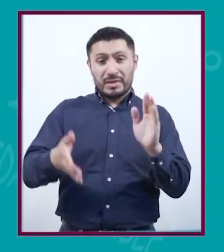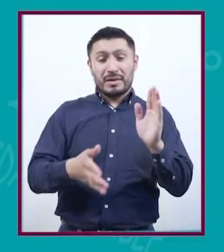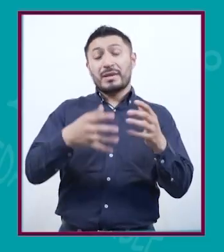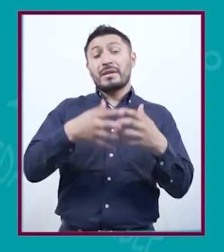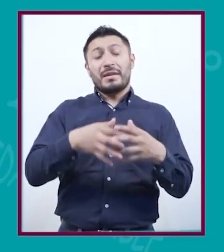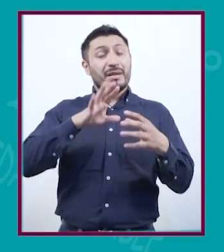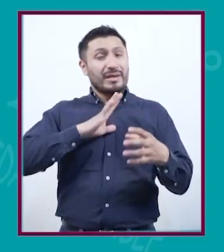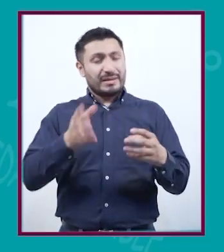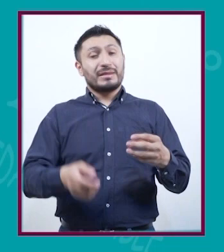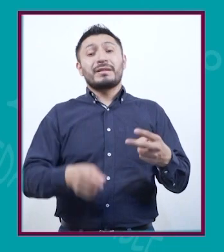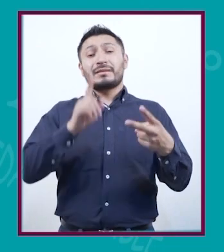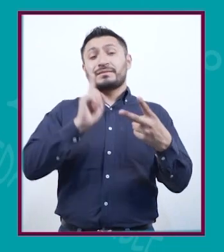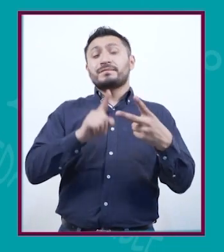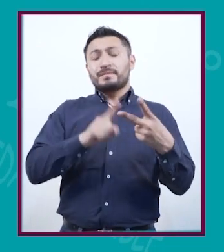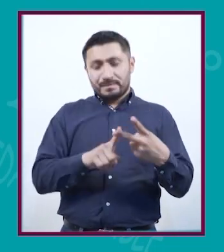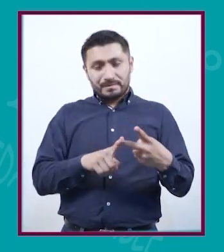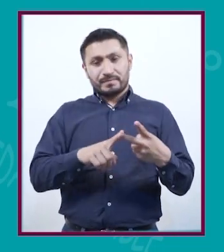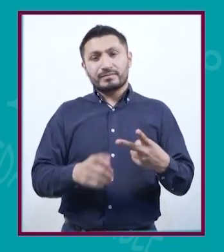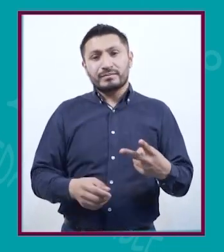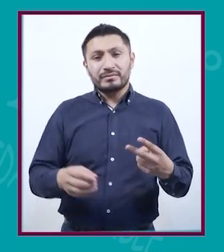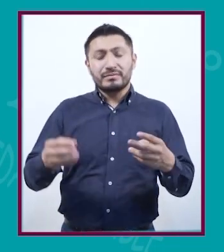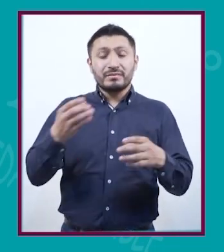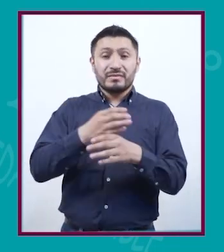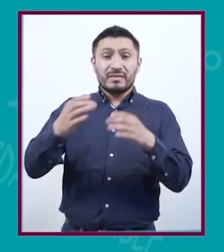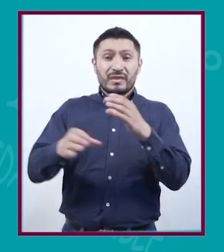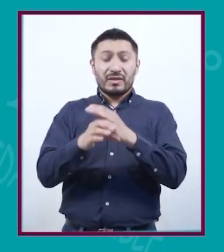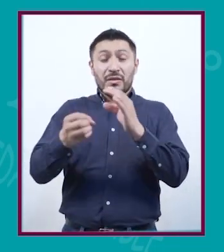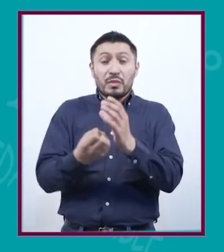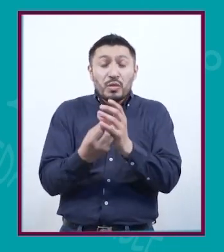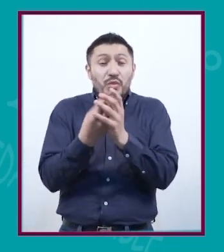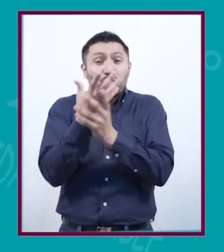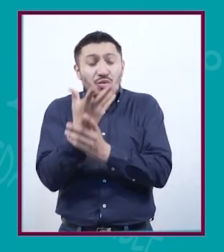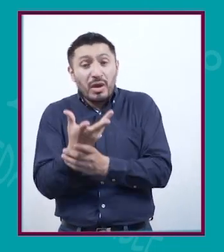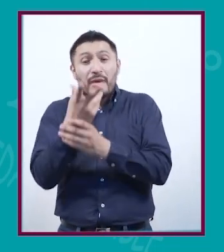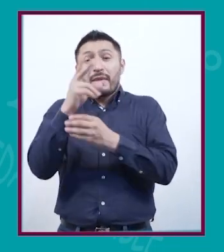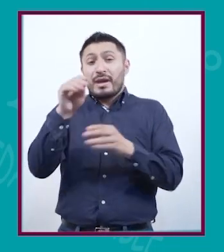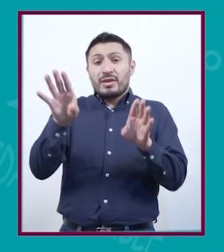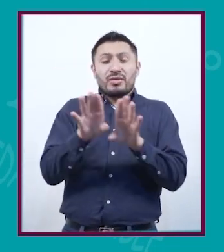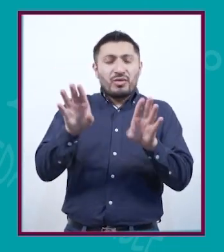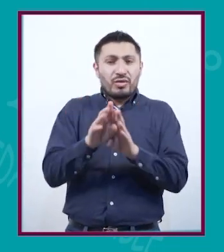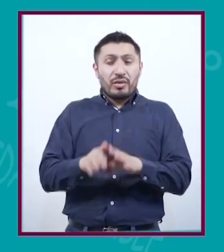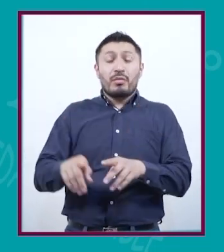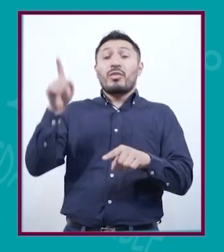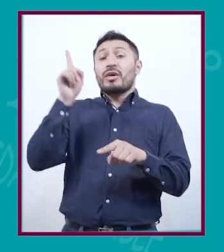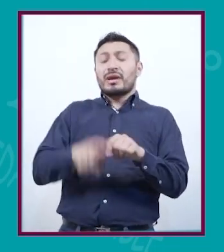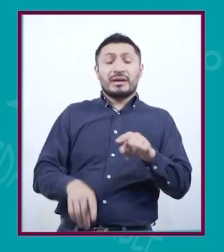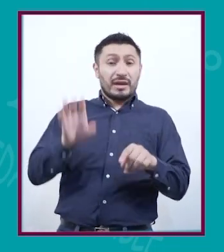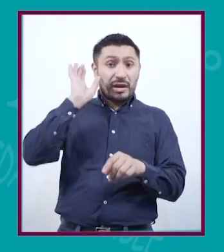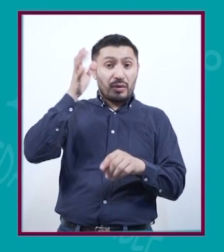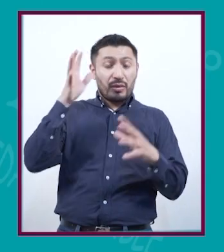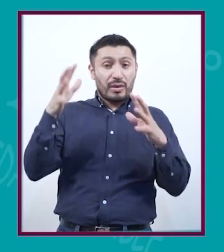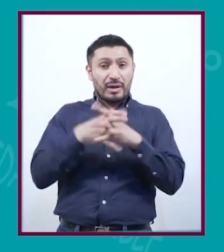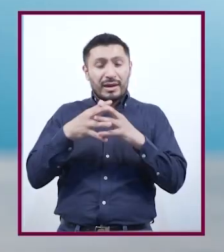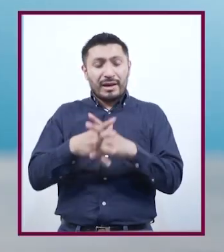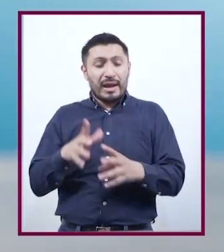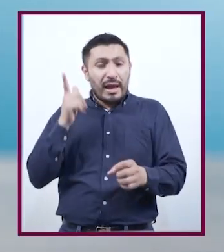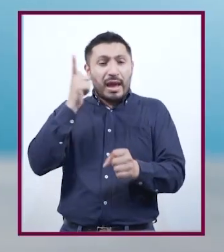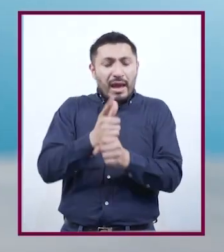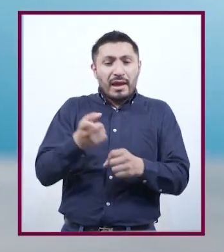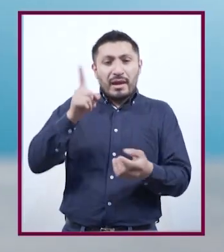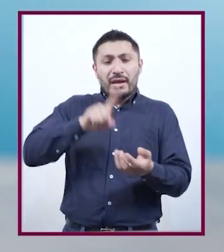pudiera fabricar con las máquinas que tenían y que se pudiera elaborar con productos que no fueran racionados durante la